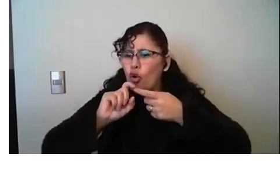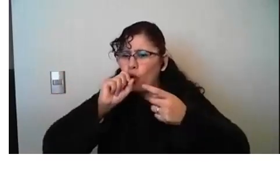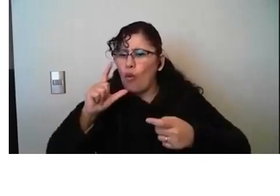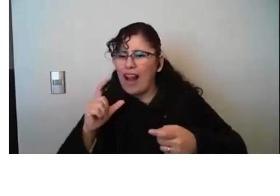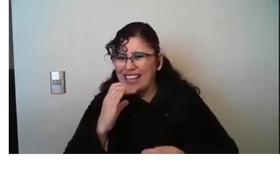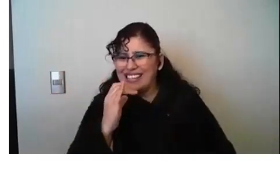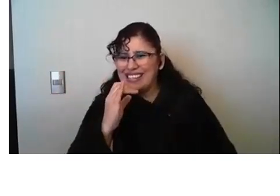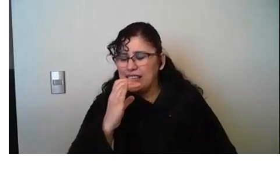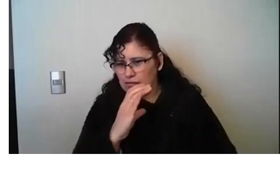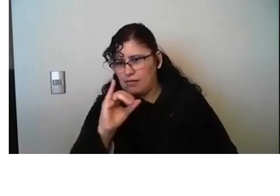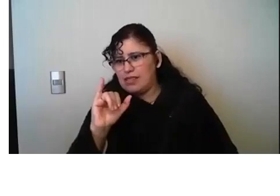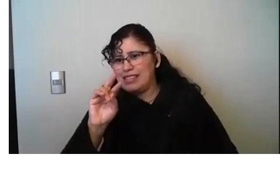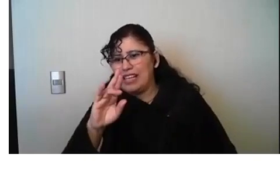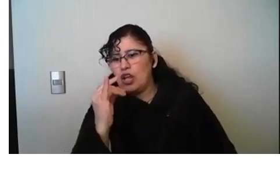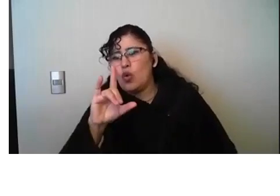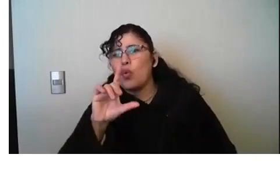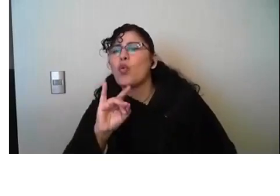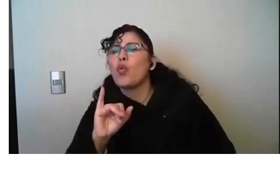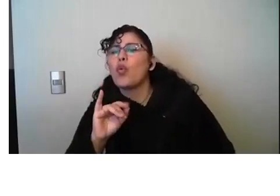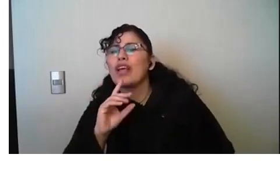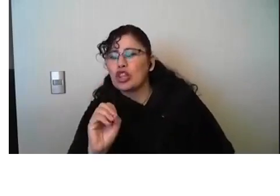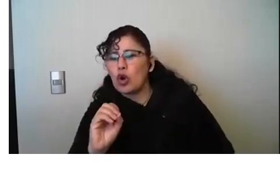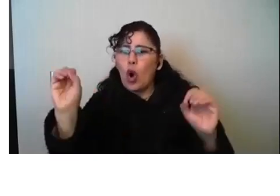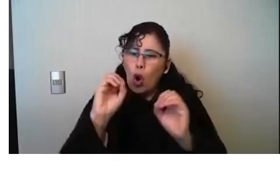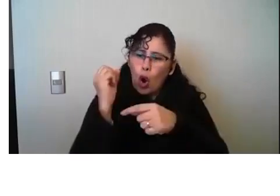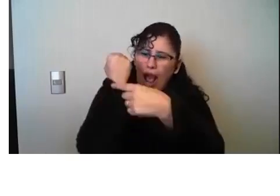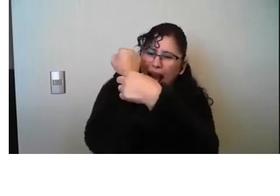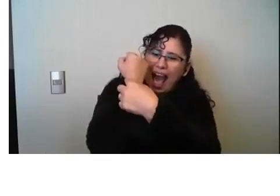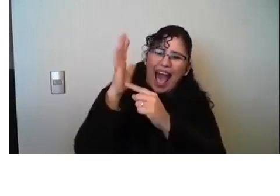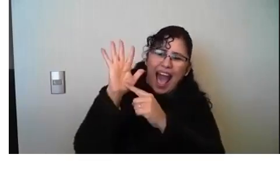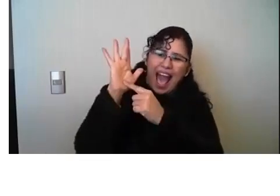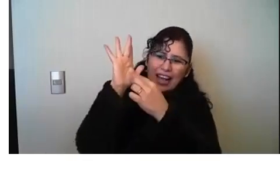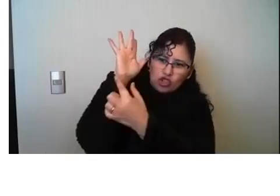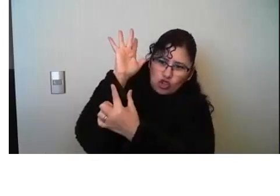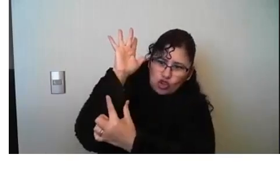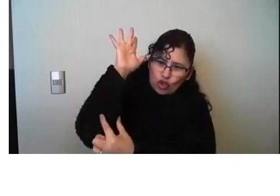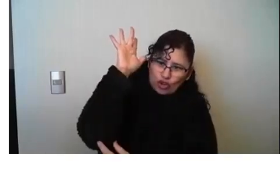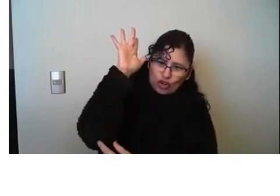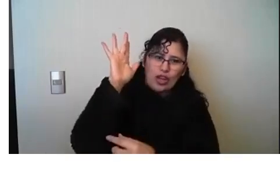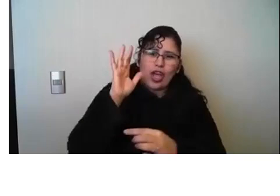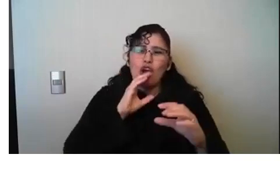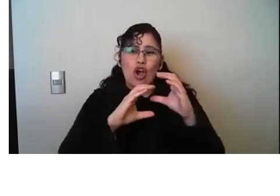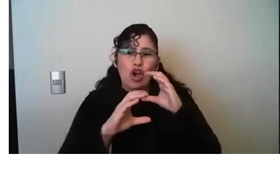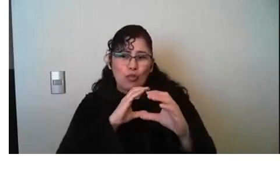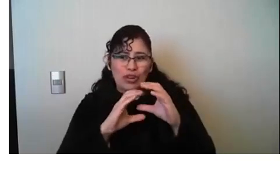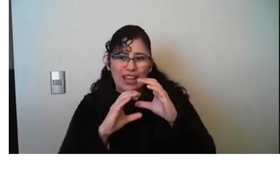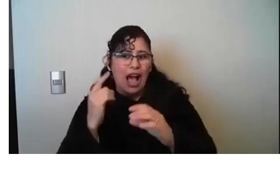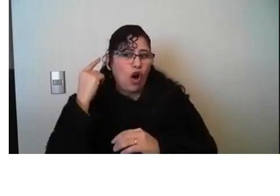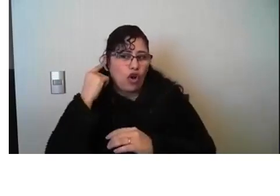¿Qué circuito o qué axones comunican el oído interno con el